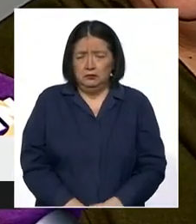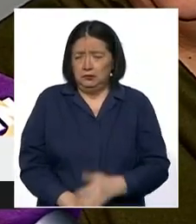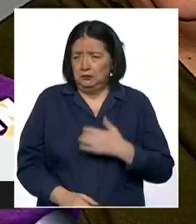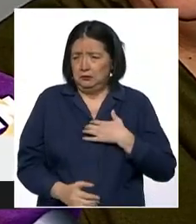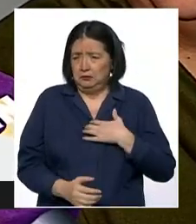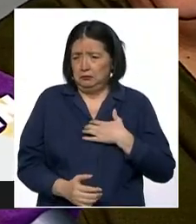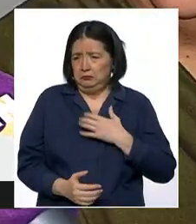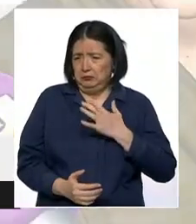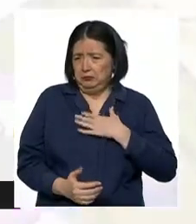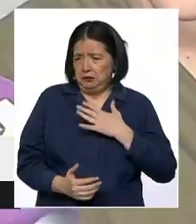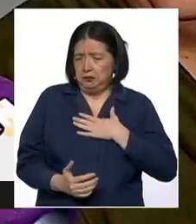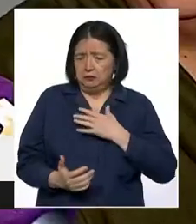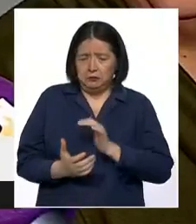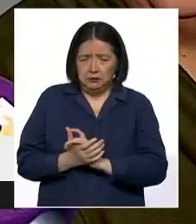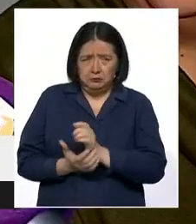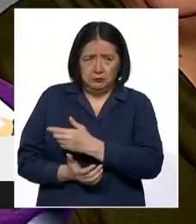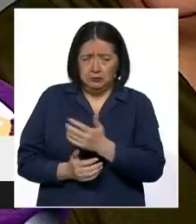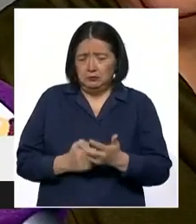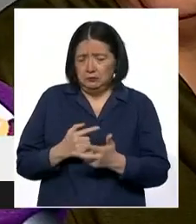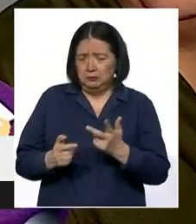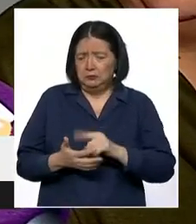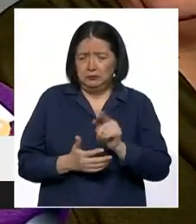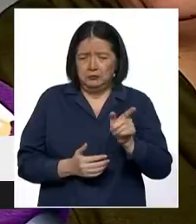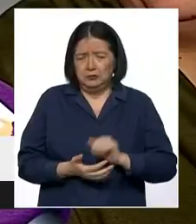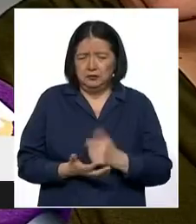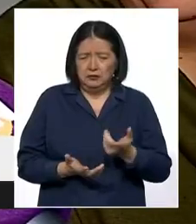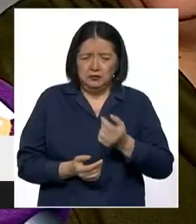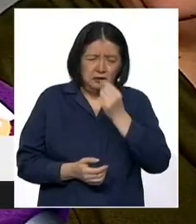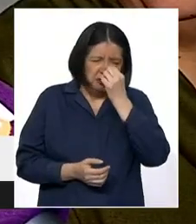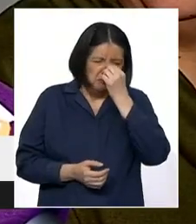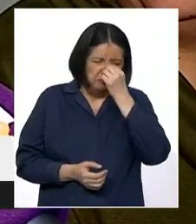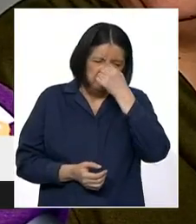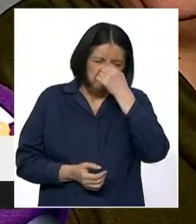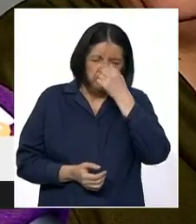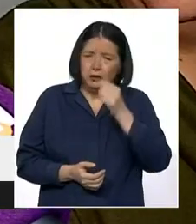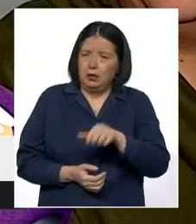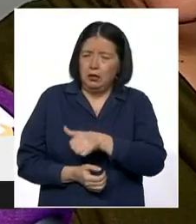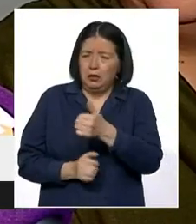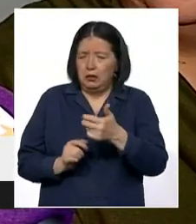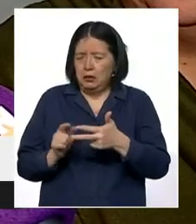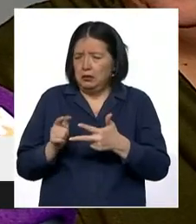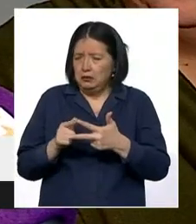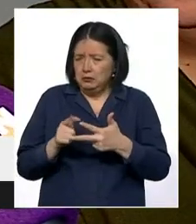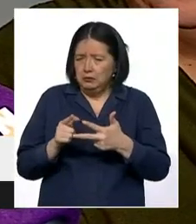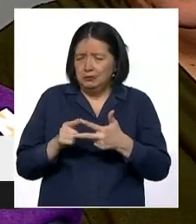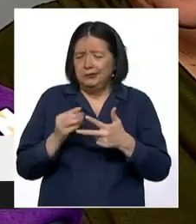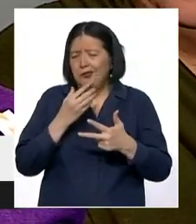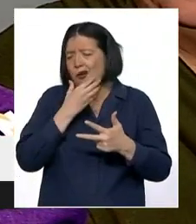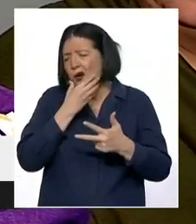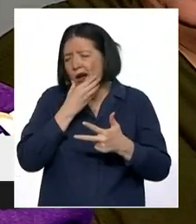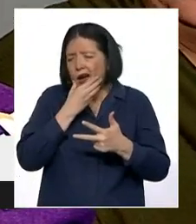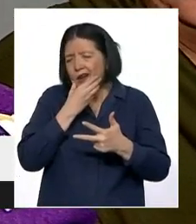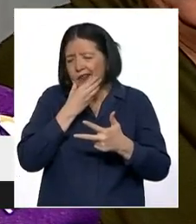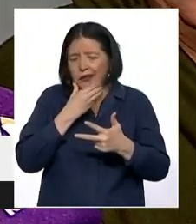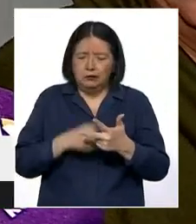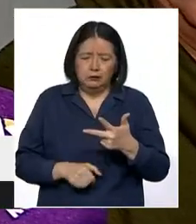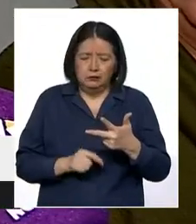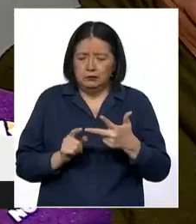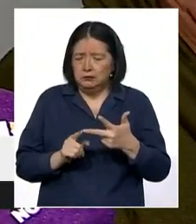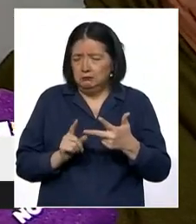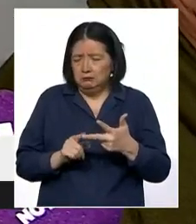mis tres amigos y a mí. A uno de mis amigos le rompen el tabique, a otro me dijo que le duele la mandíbula, al